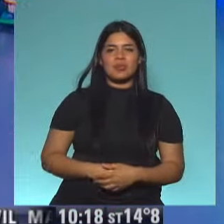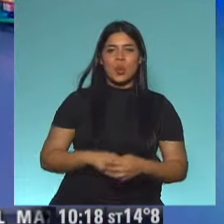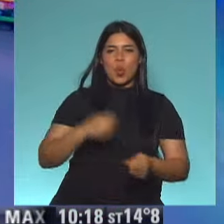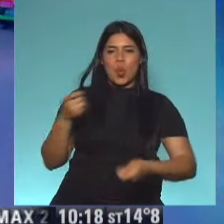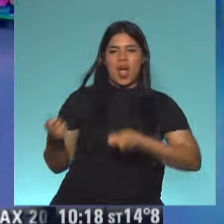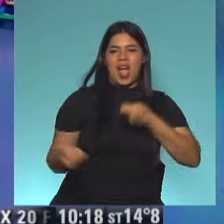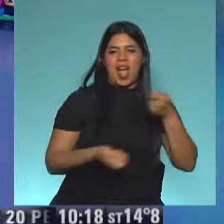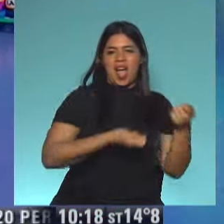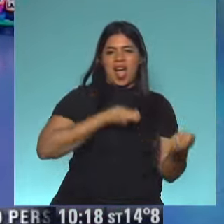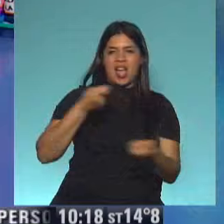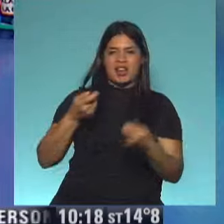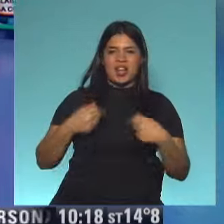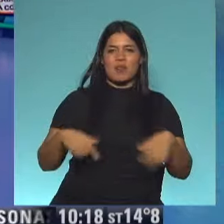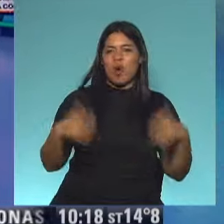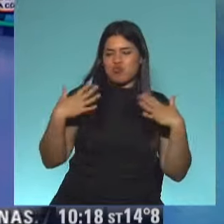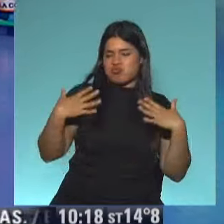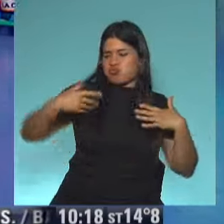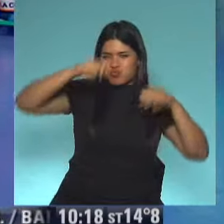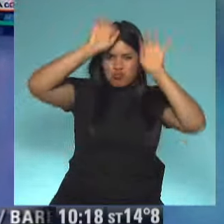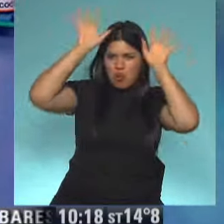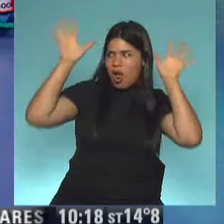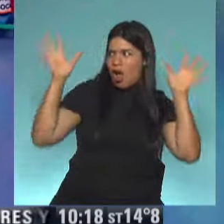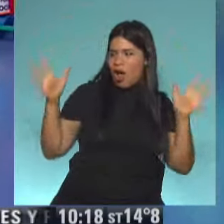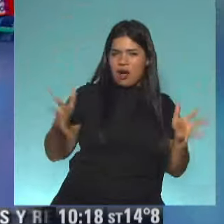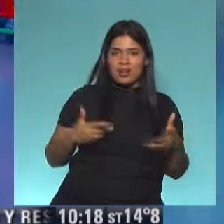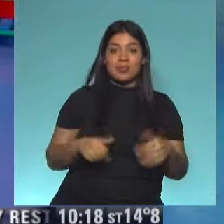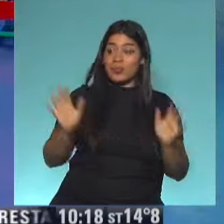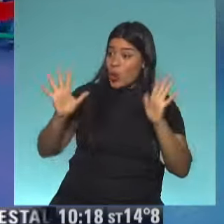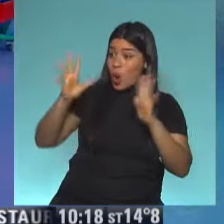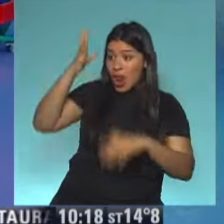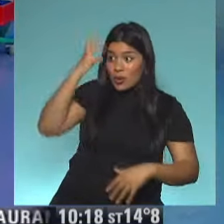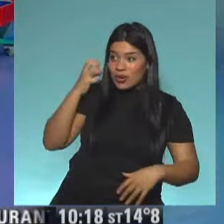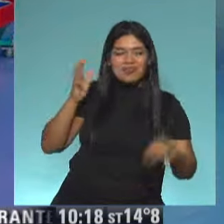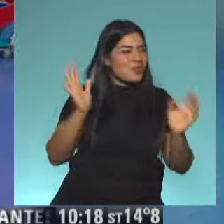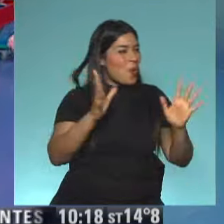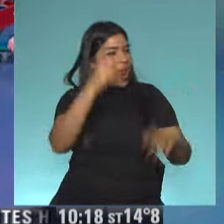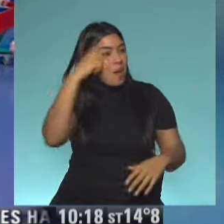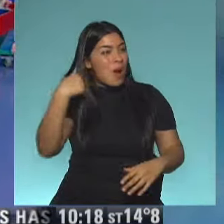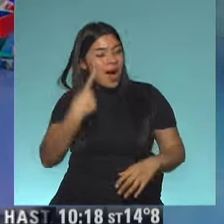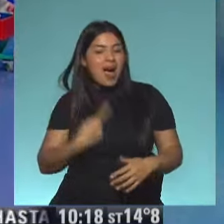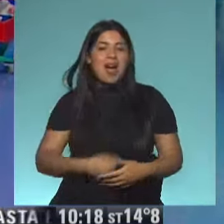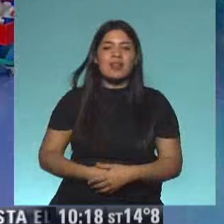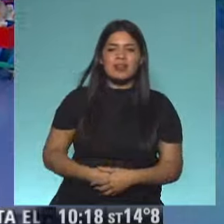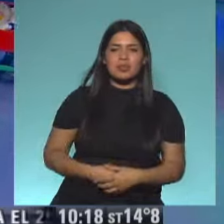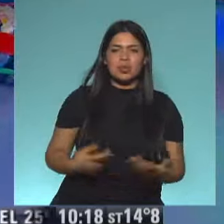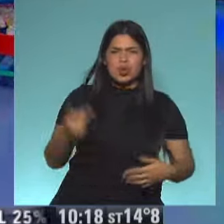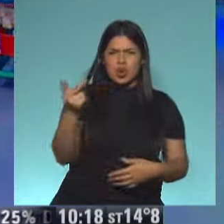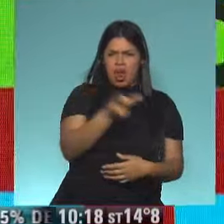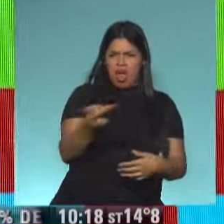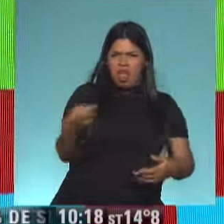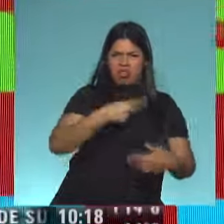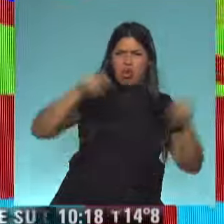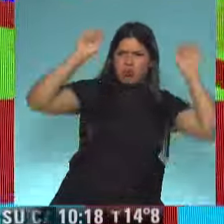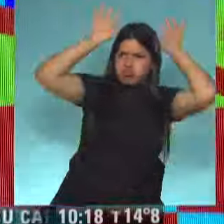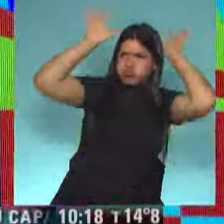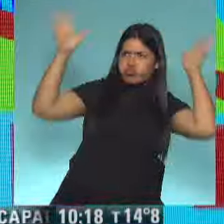Tenemos que lucir estos trajes maravillosos. ¡Hola, Nuria! ¡Hola, Maga! Ustedes tienen como plumas muy grandes y yo quedé